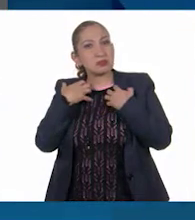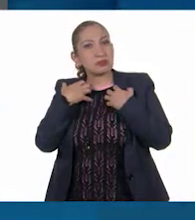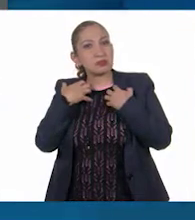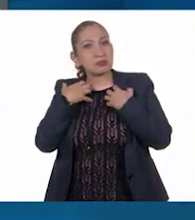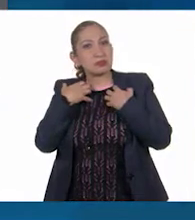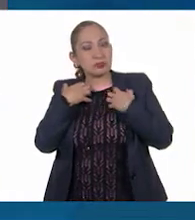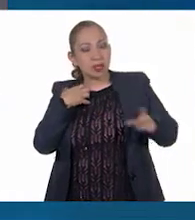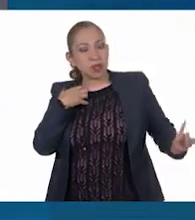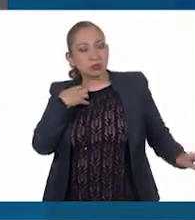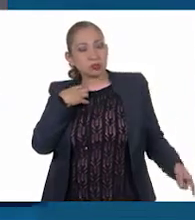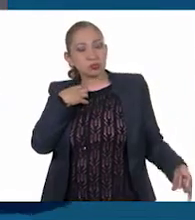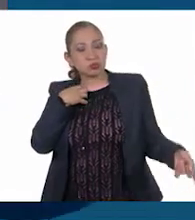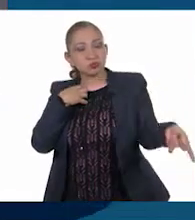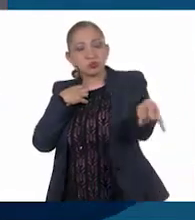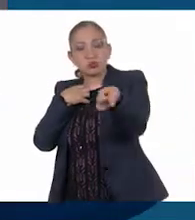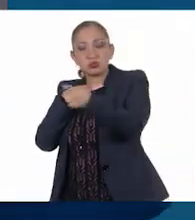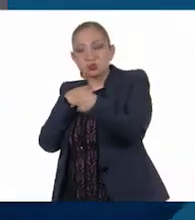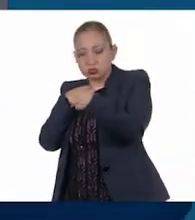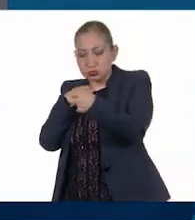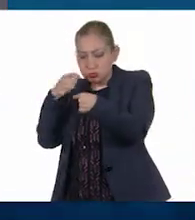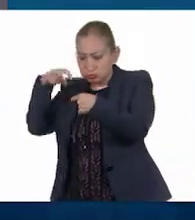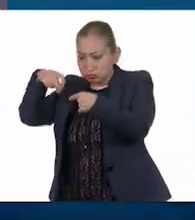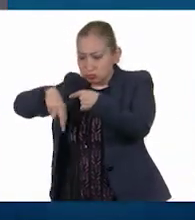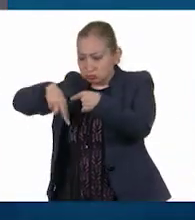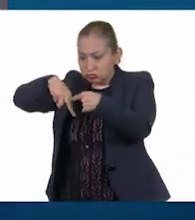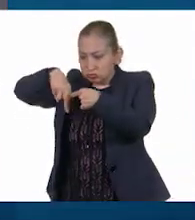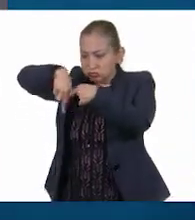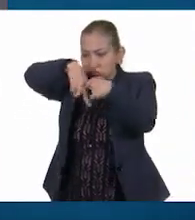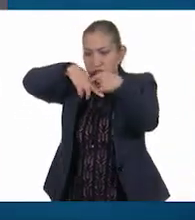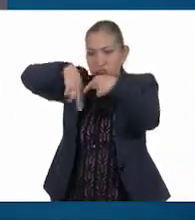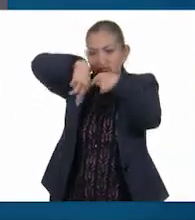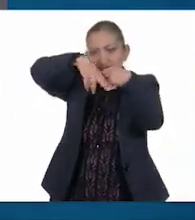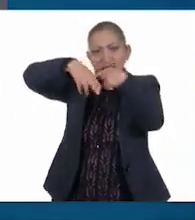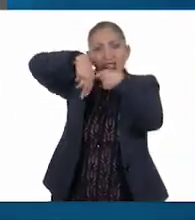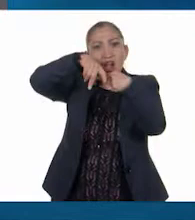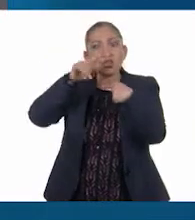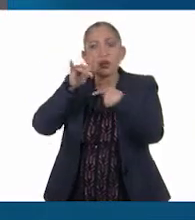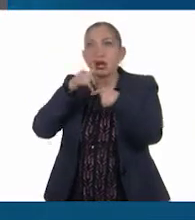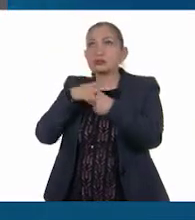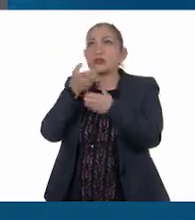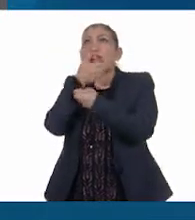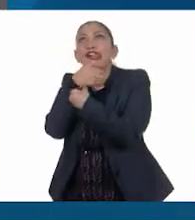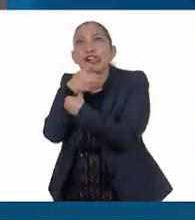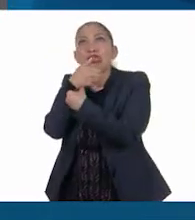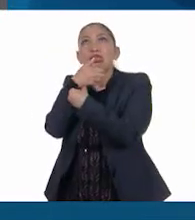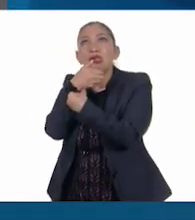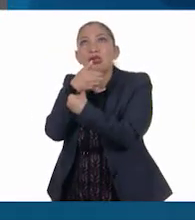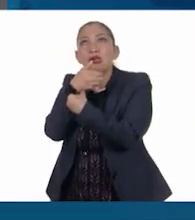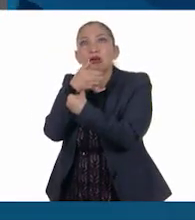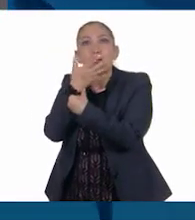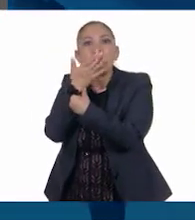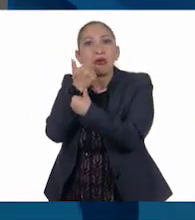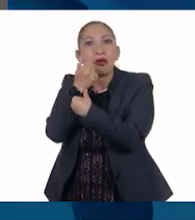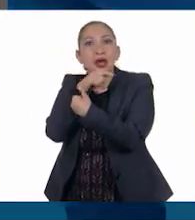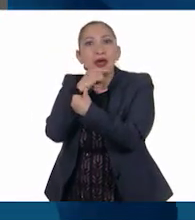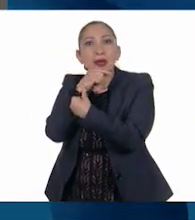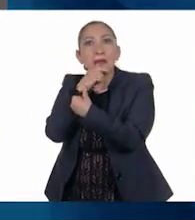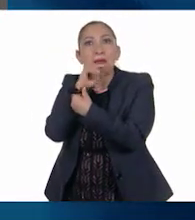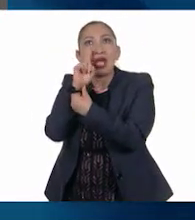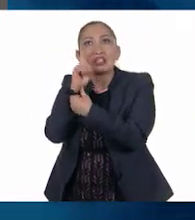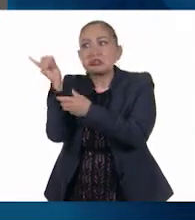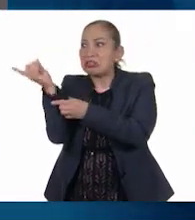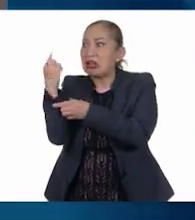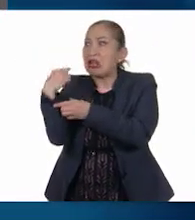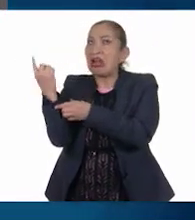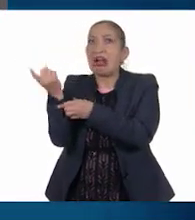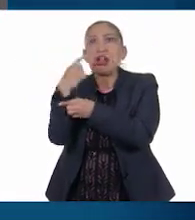Pasó su cola hacia adelante y se dio cuenta que ahí estaba colgado Trucas. Cuando Trucas vio que no era un lápiz cualquiera, que era la cola del